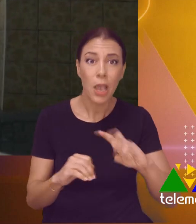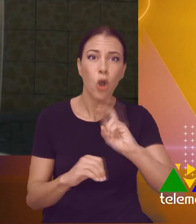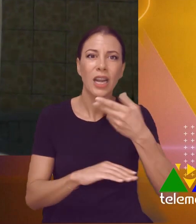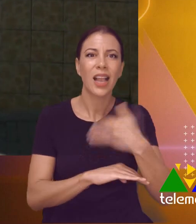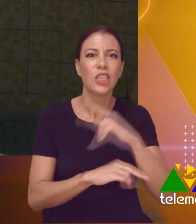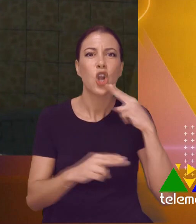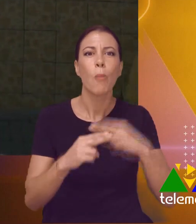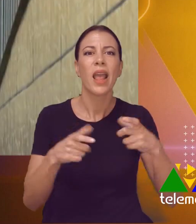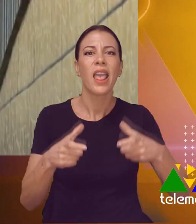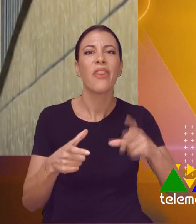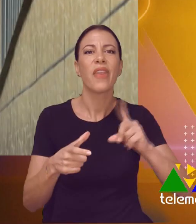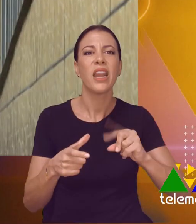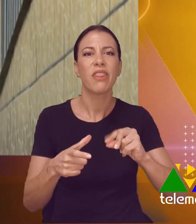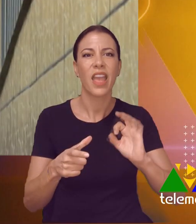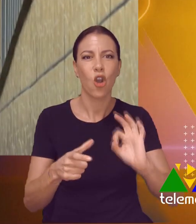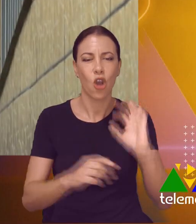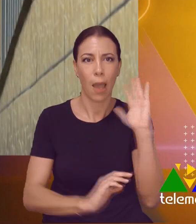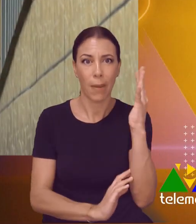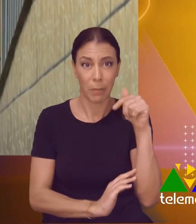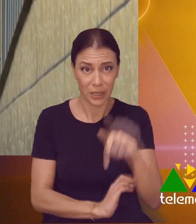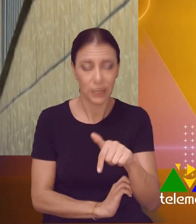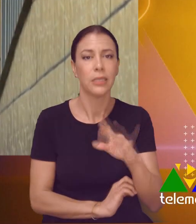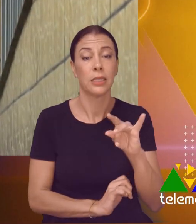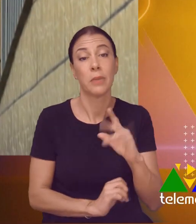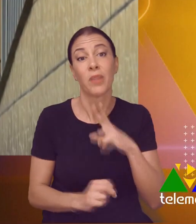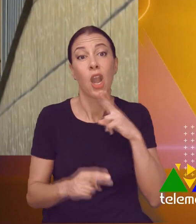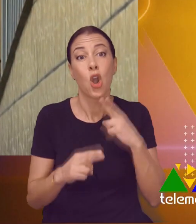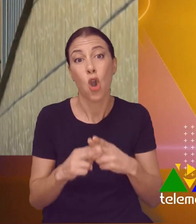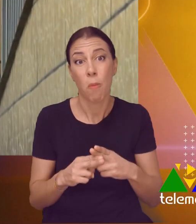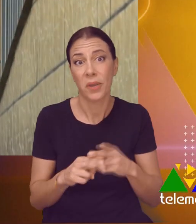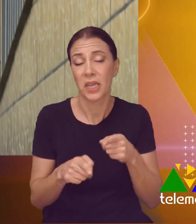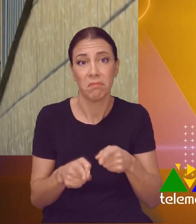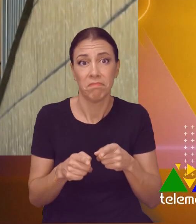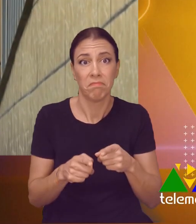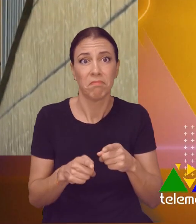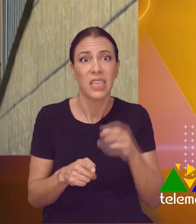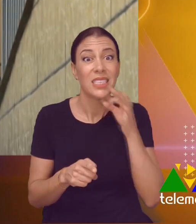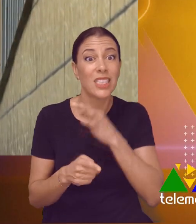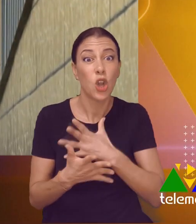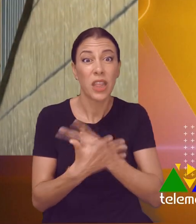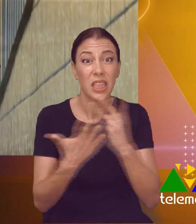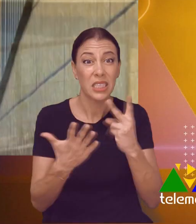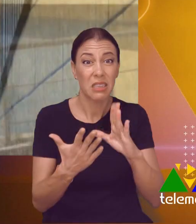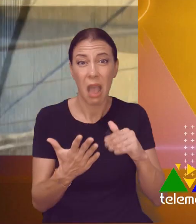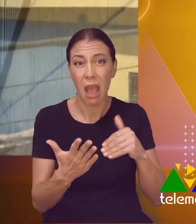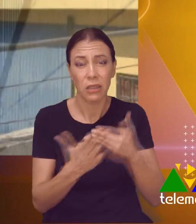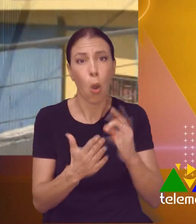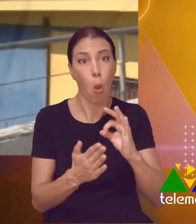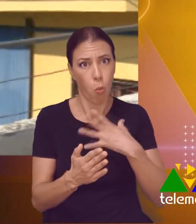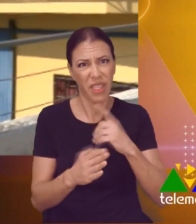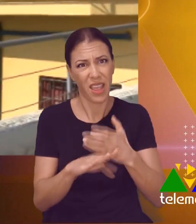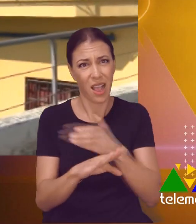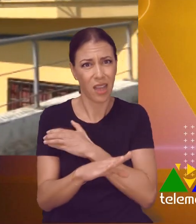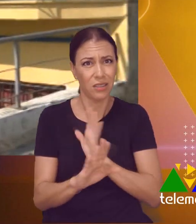Y el Cenicero La Palma, ¿no? Este es la calle Cenicero de La Palma. El nombre se llama así desde el siglo XVII,